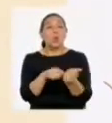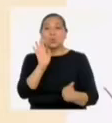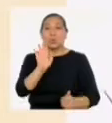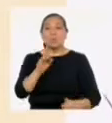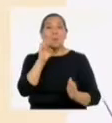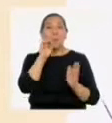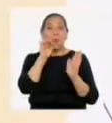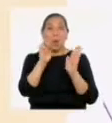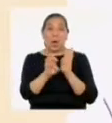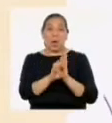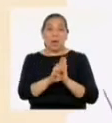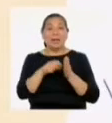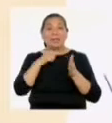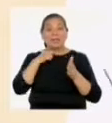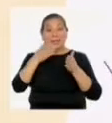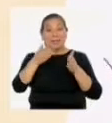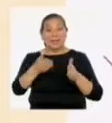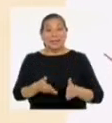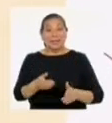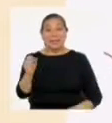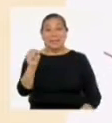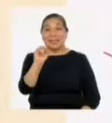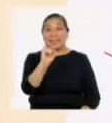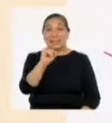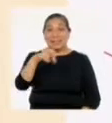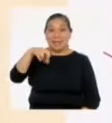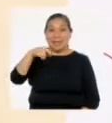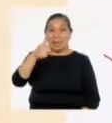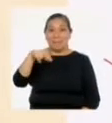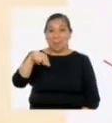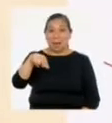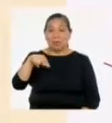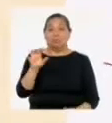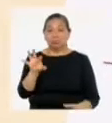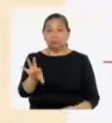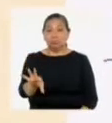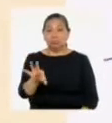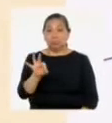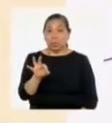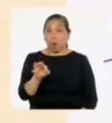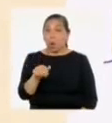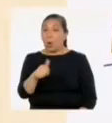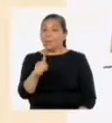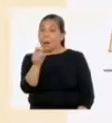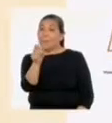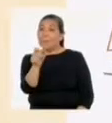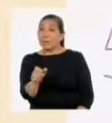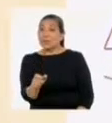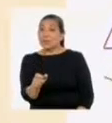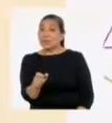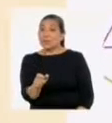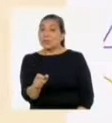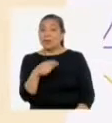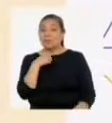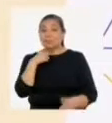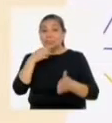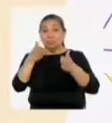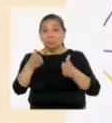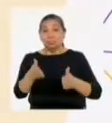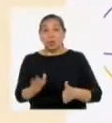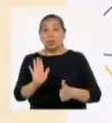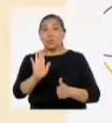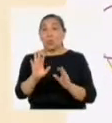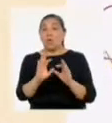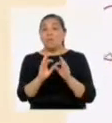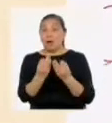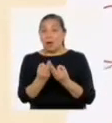Por ejemplo, en la tumba del señor de Sipán también se encontraron otras personas. Él fue enterrado con